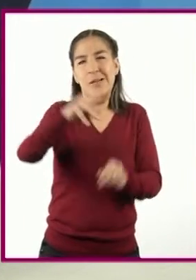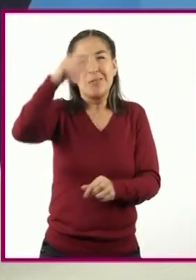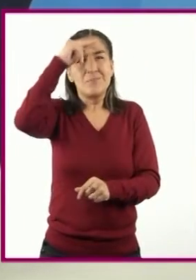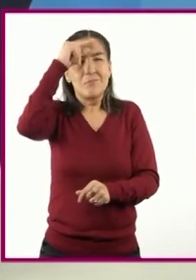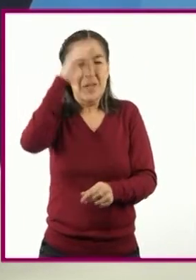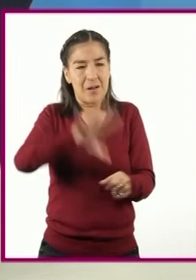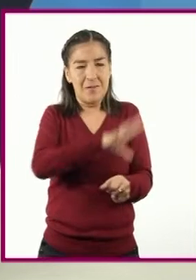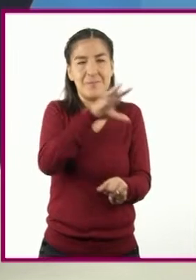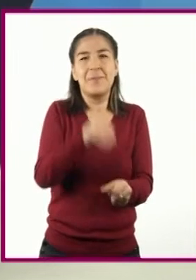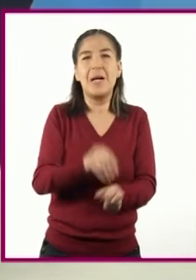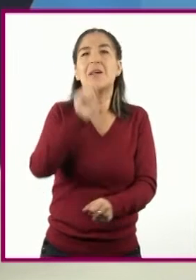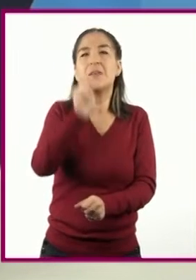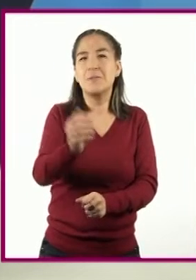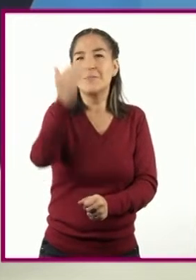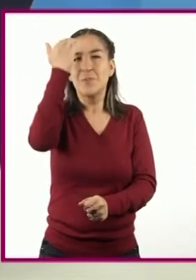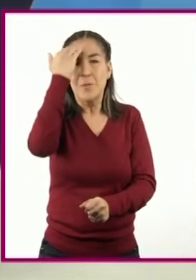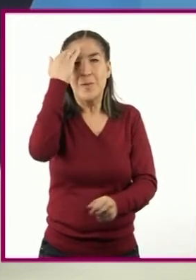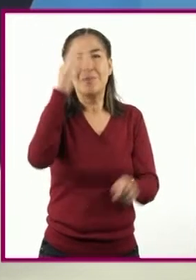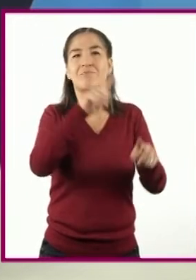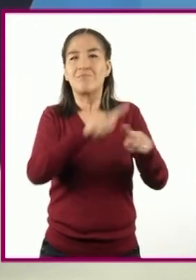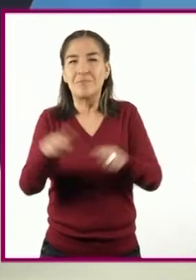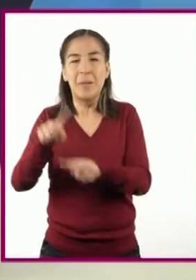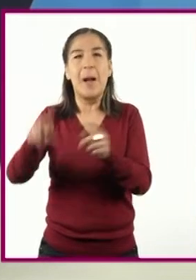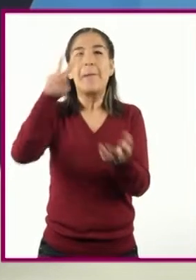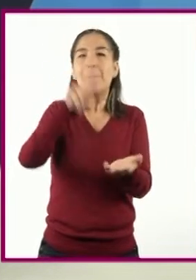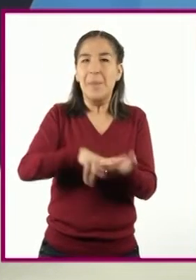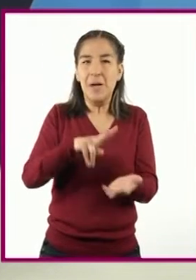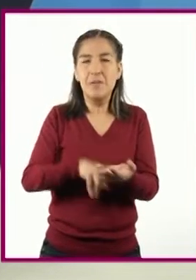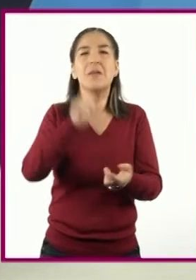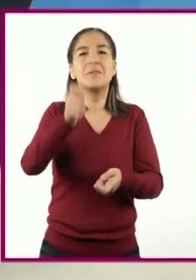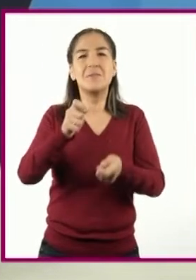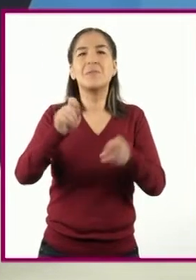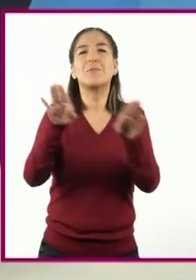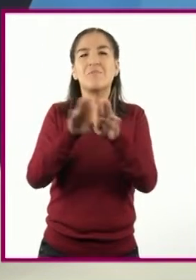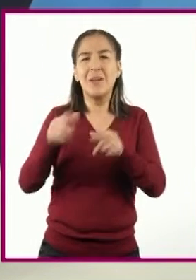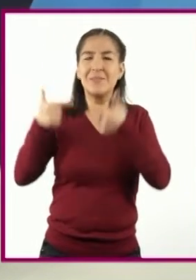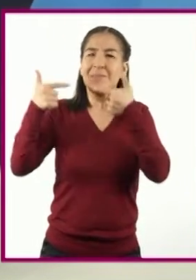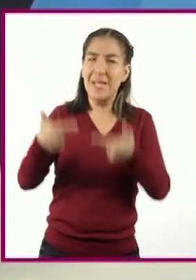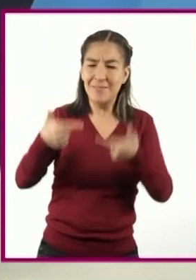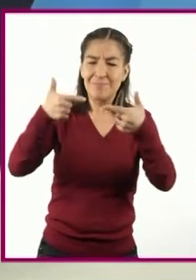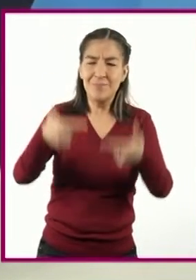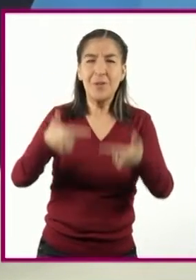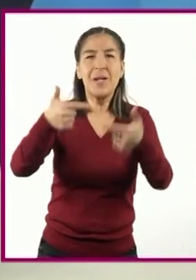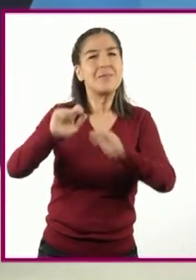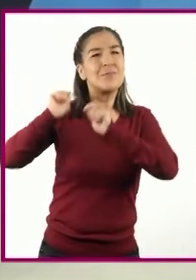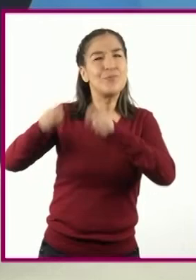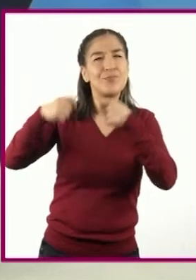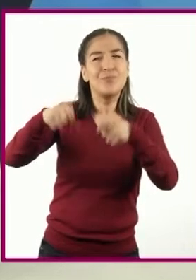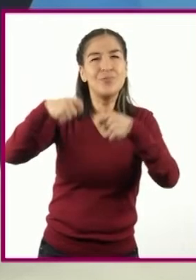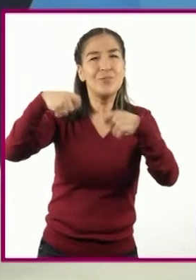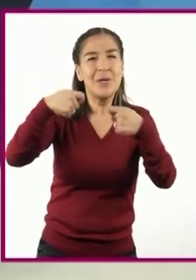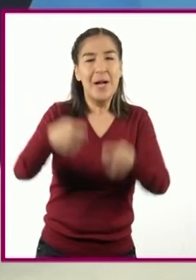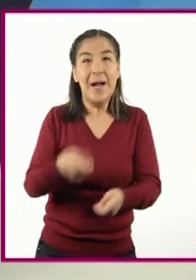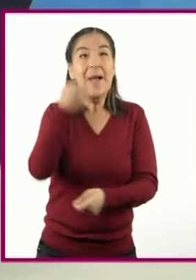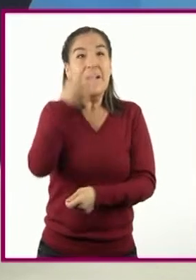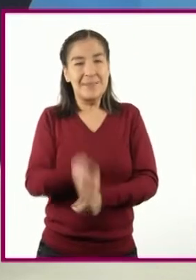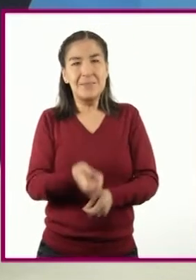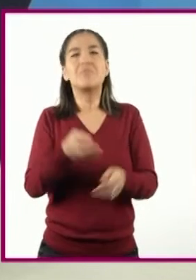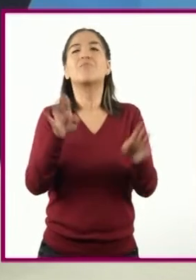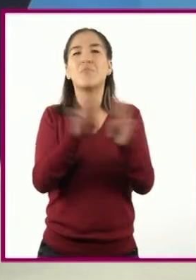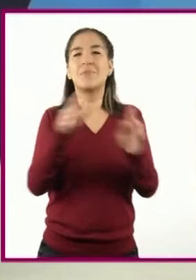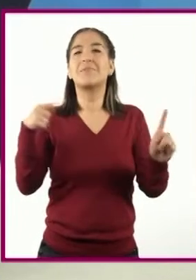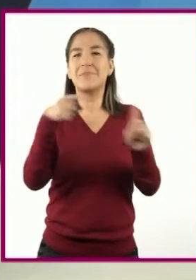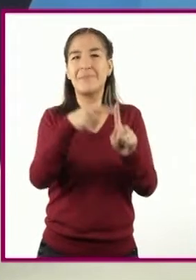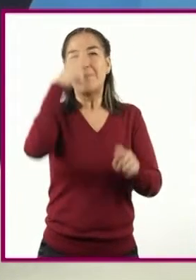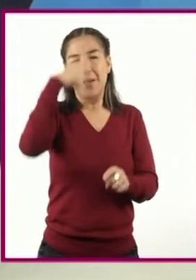el conjunto de conocimientos y valores transmitidos de generación en generación y que han contribuido